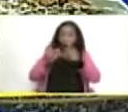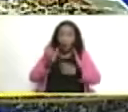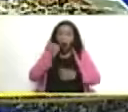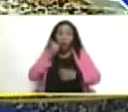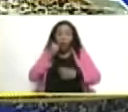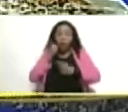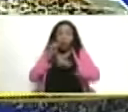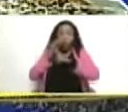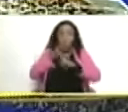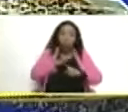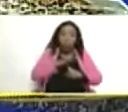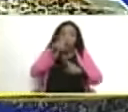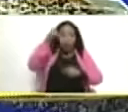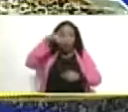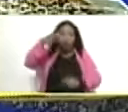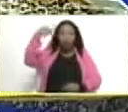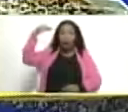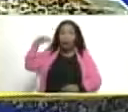pueblo aquel siglo XIX,